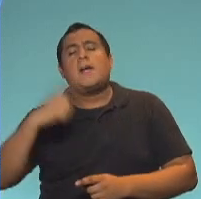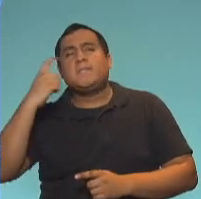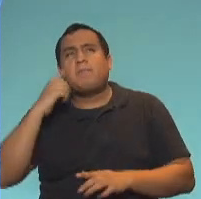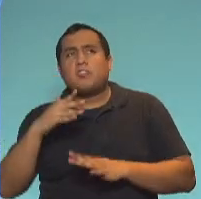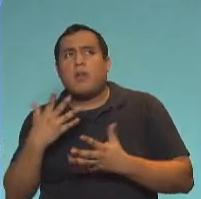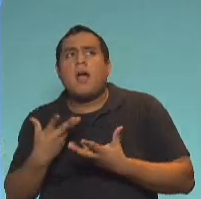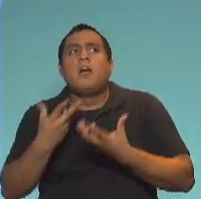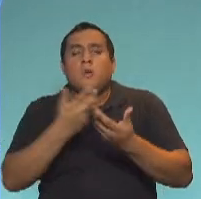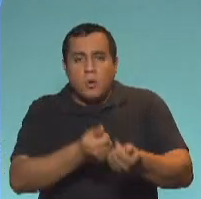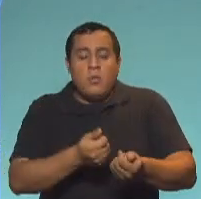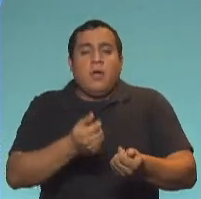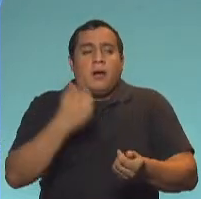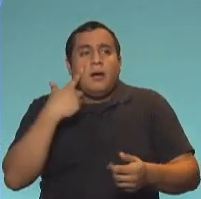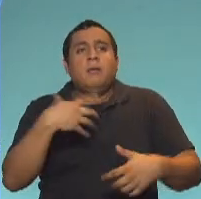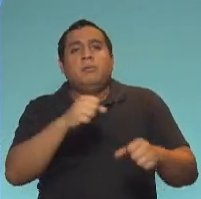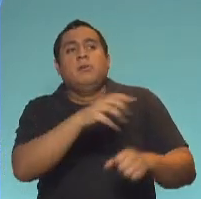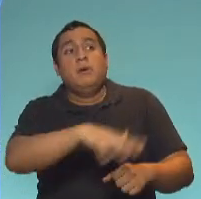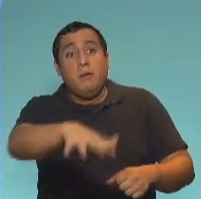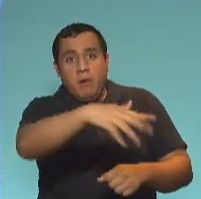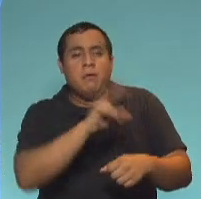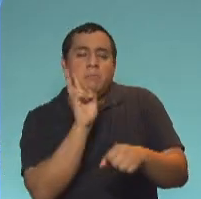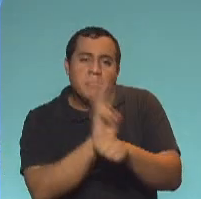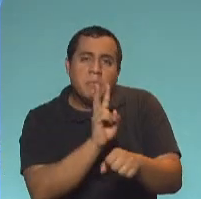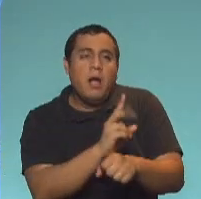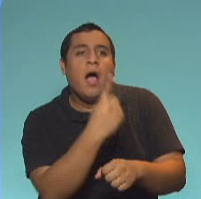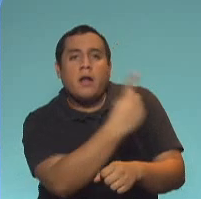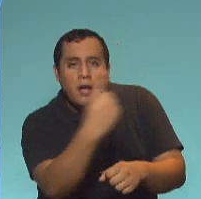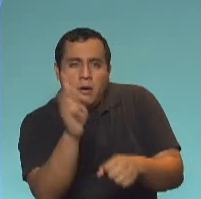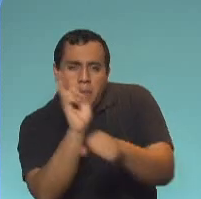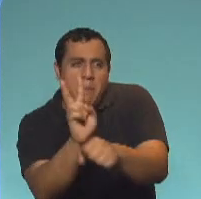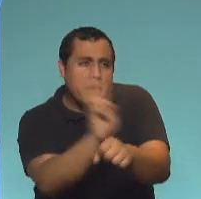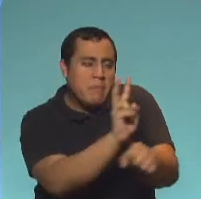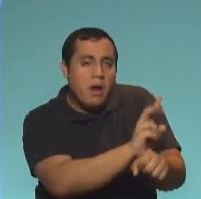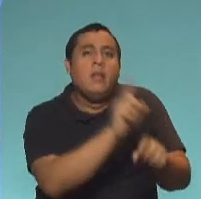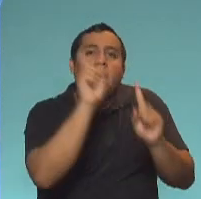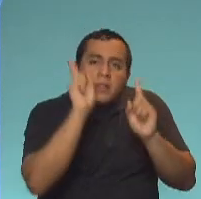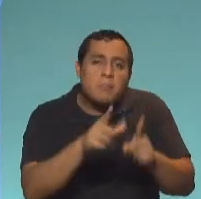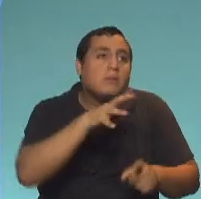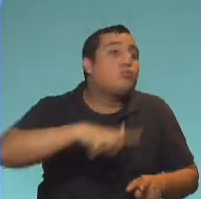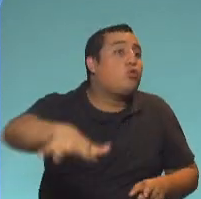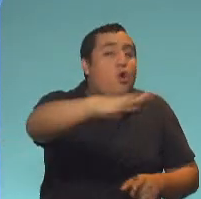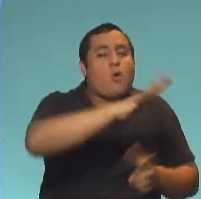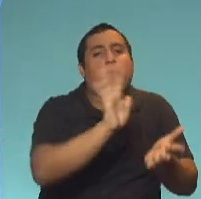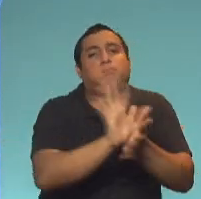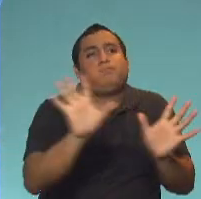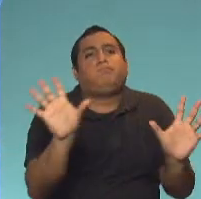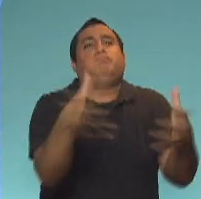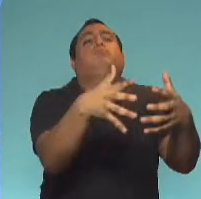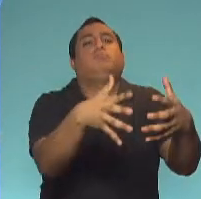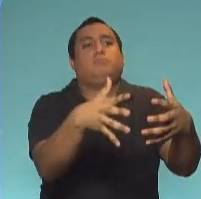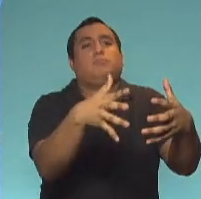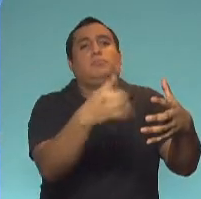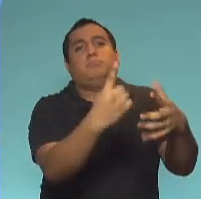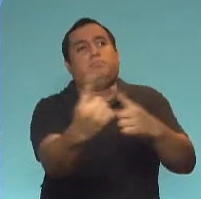identificar y prestar ese cuidado no solamente individual sino también en este aislamiento en función de las posibilidades y de lo que